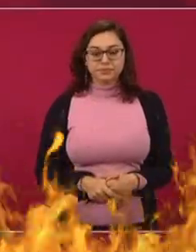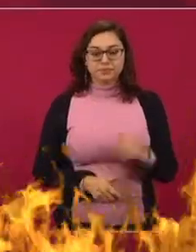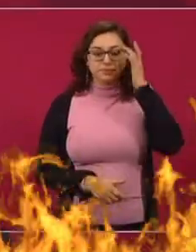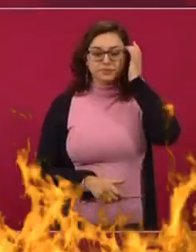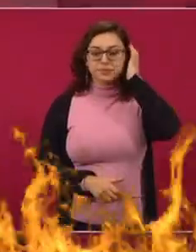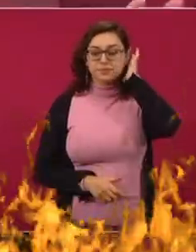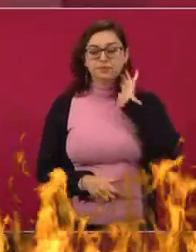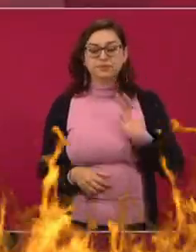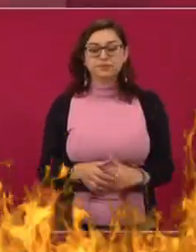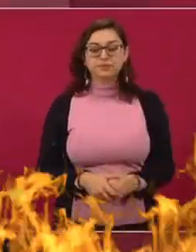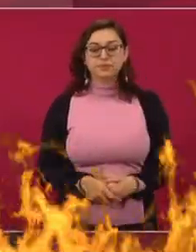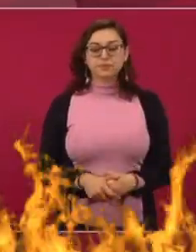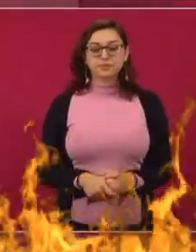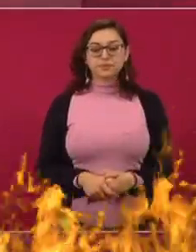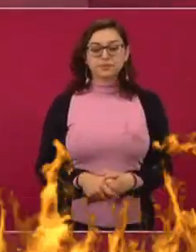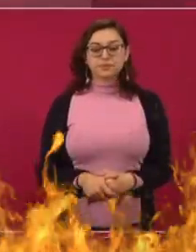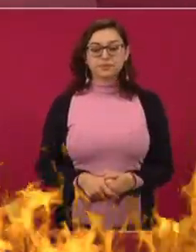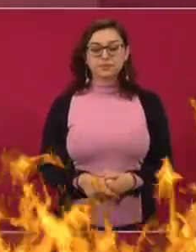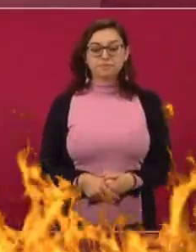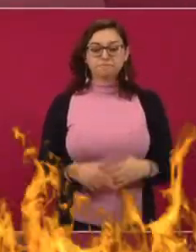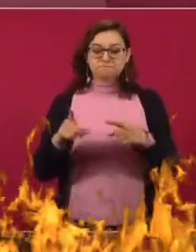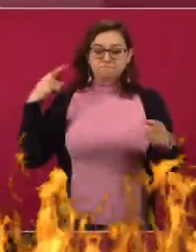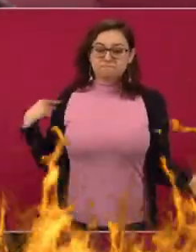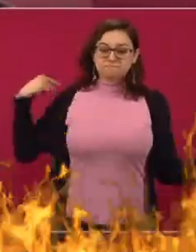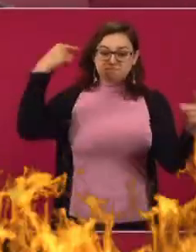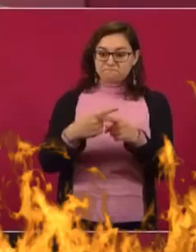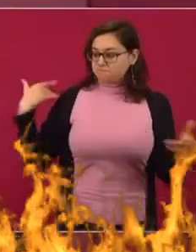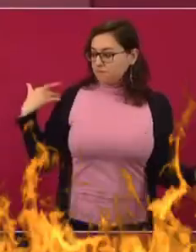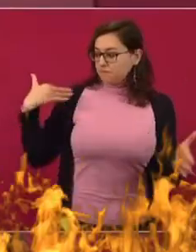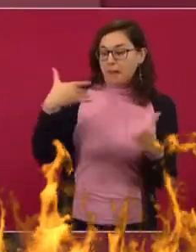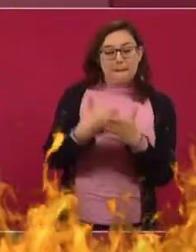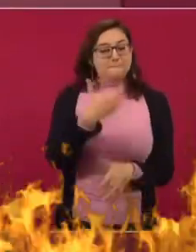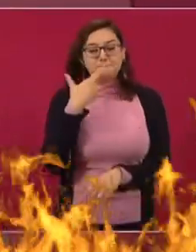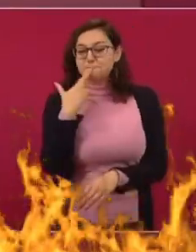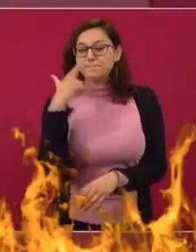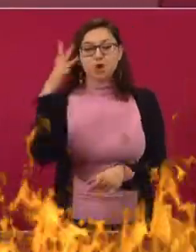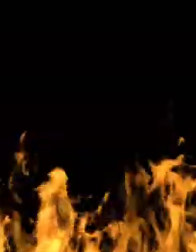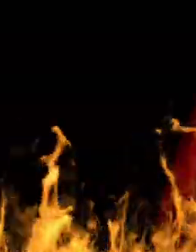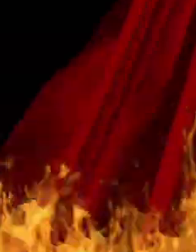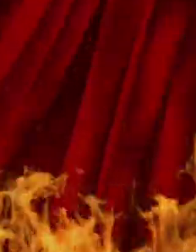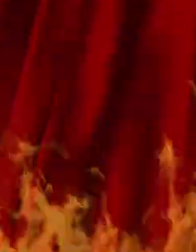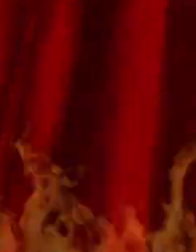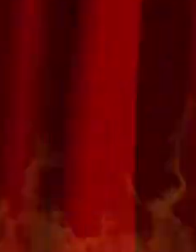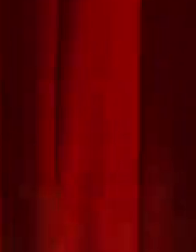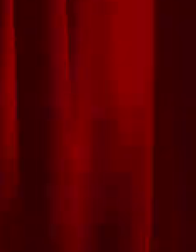en estos tiempos, bueno, lo mejor de lo mejor, es el cambio de mentalidad en el pueblo.